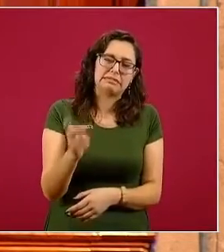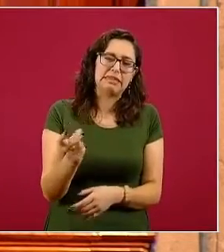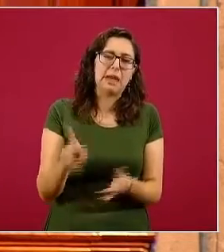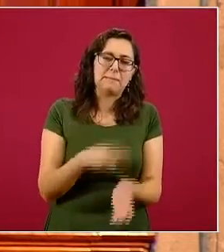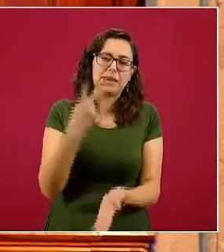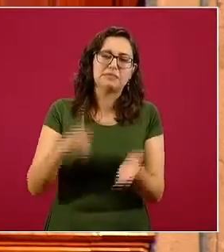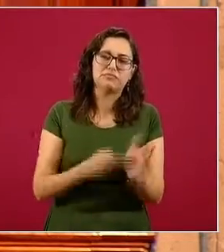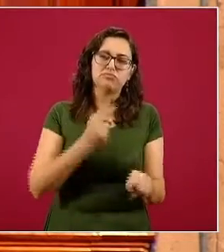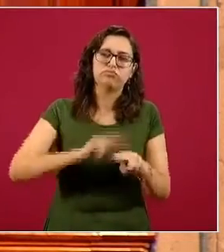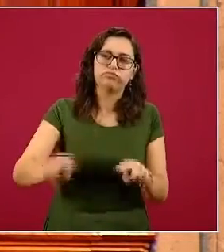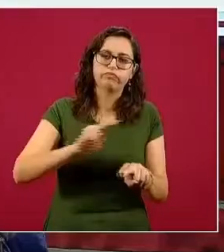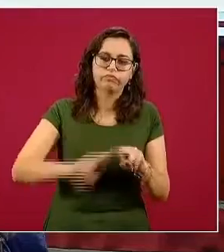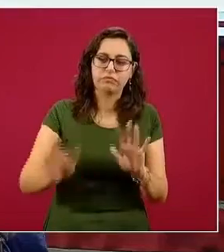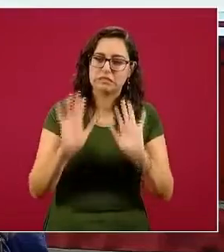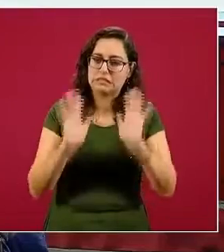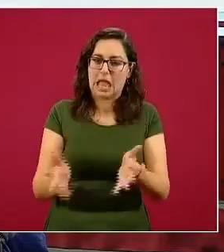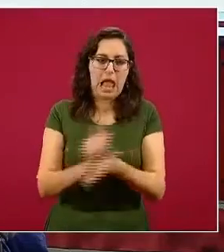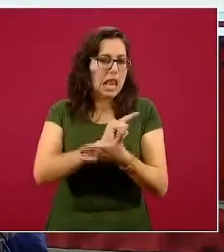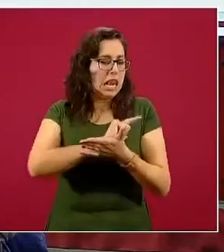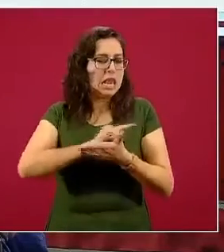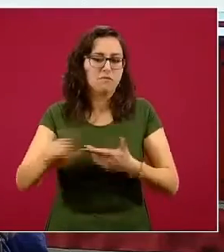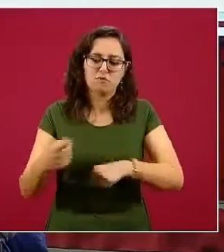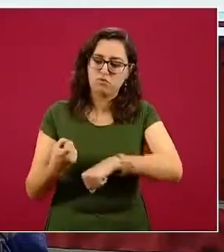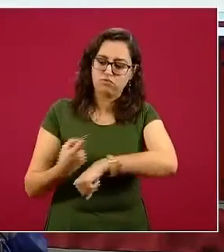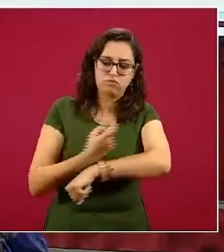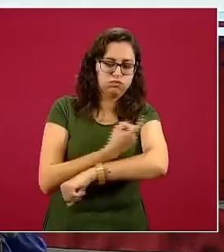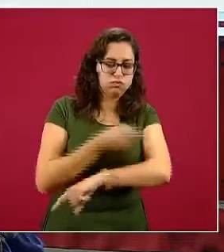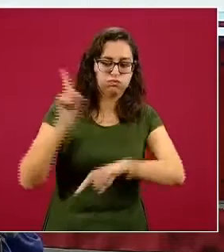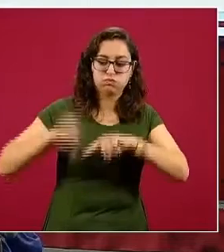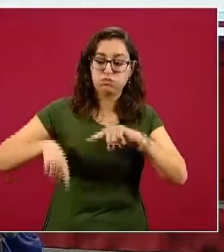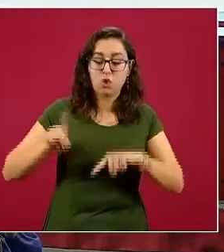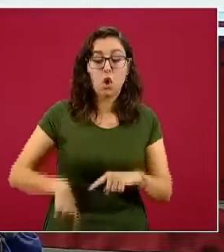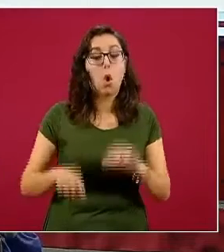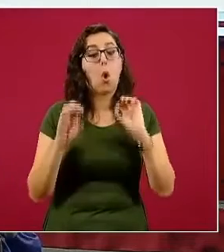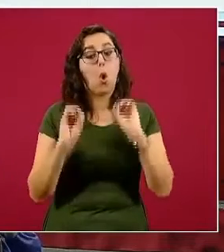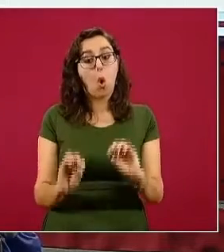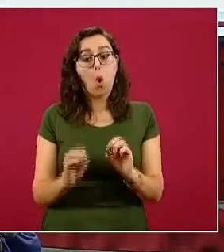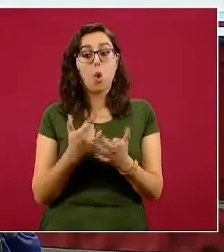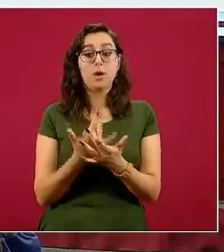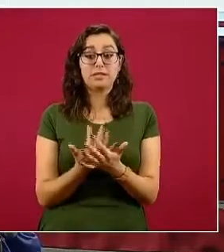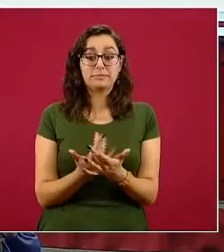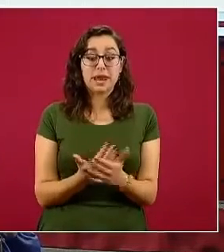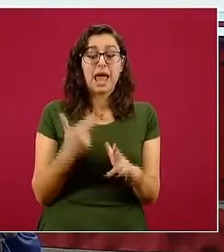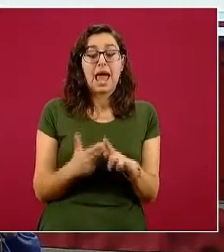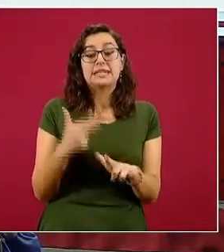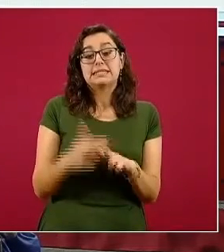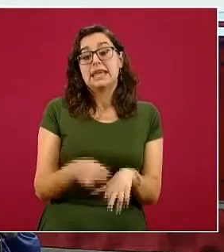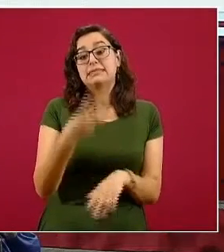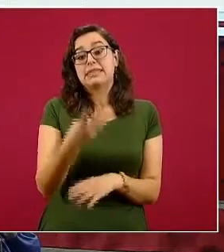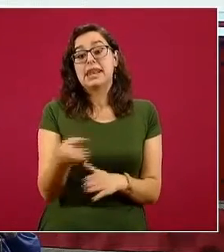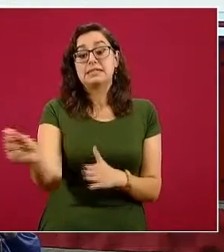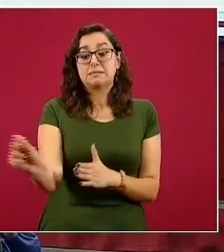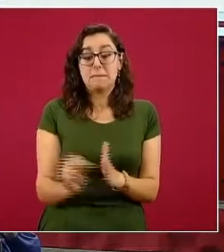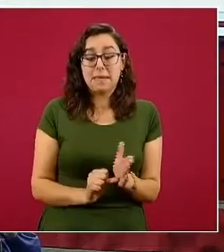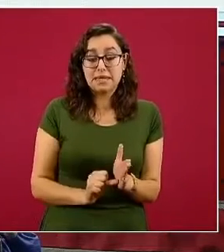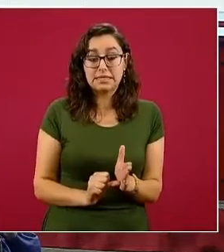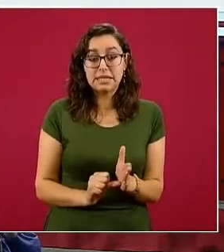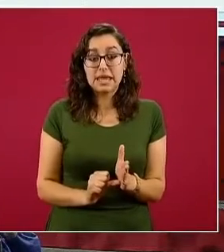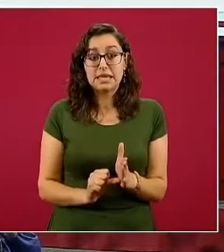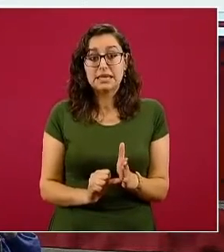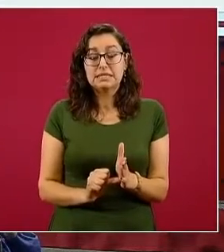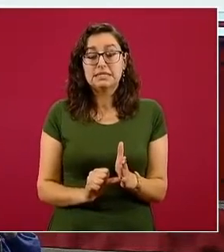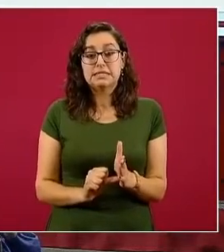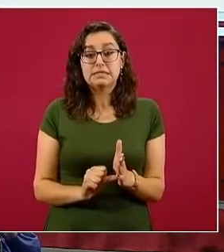posteriores para hacer un estudio que se llama espermatoconteo o espermatobioscopía.